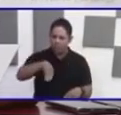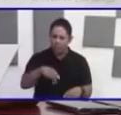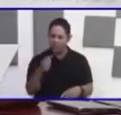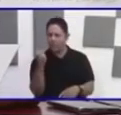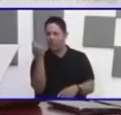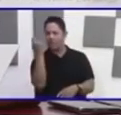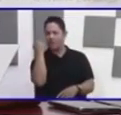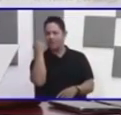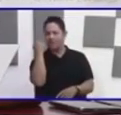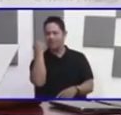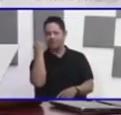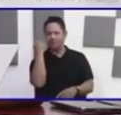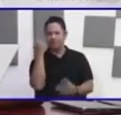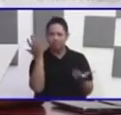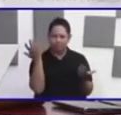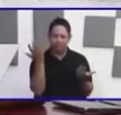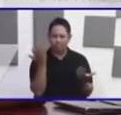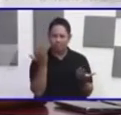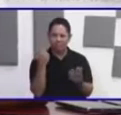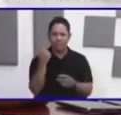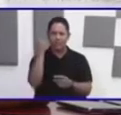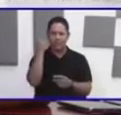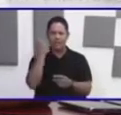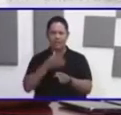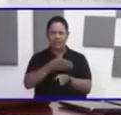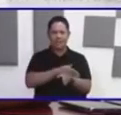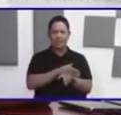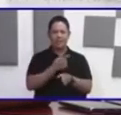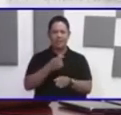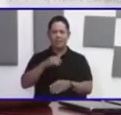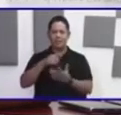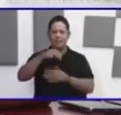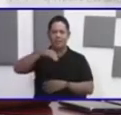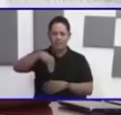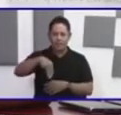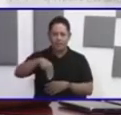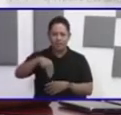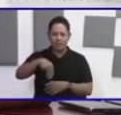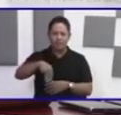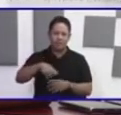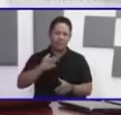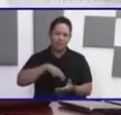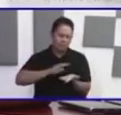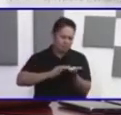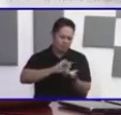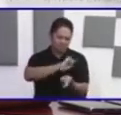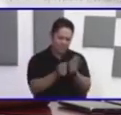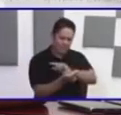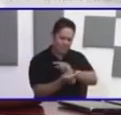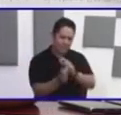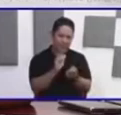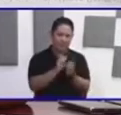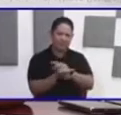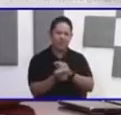ayer, antes de ayer decidimos aplazarlo para el día de hoy, pues para llenarnos de información